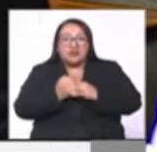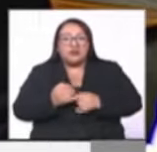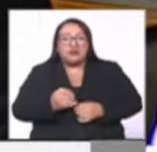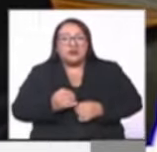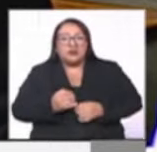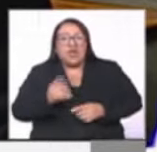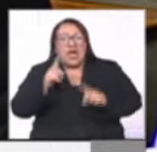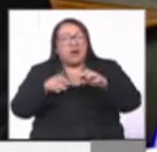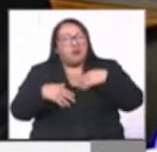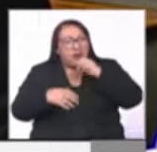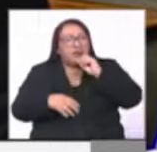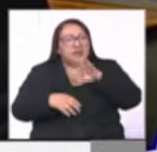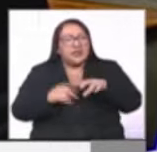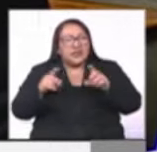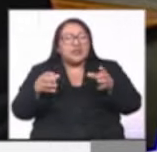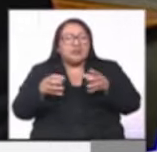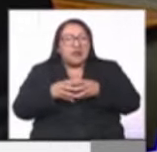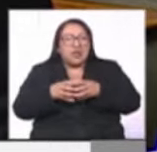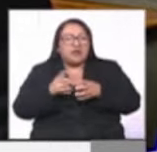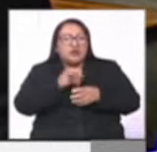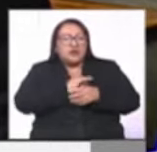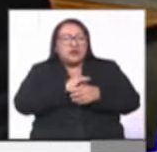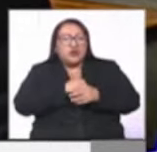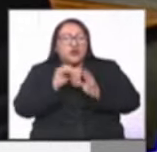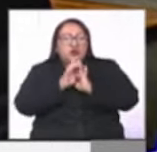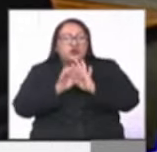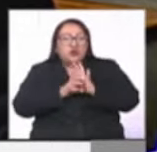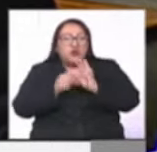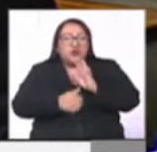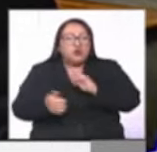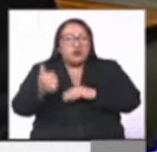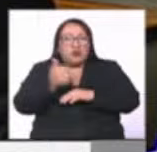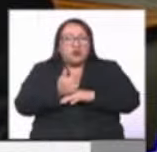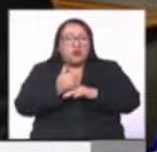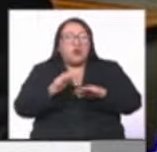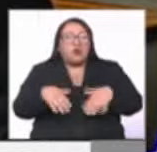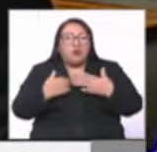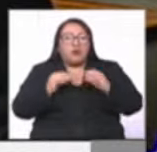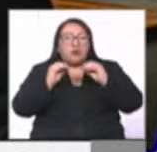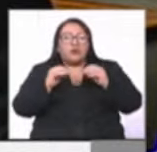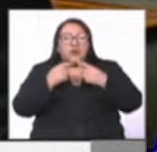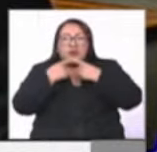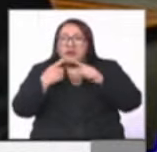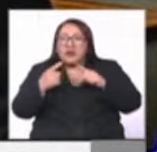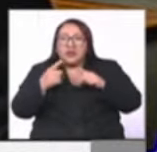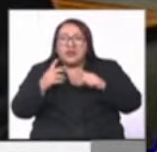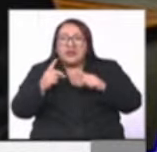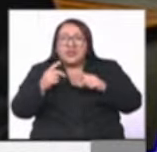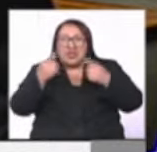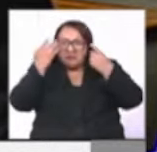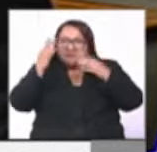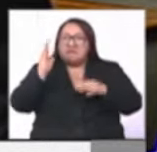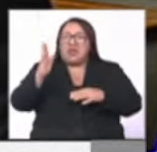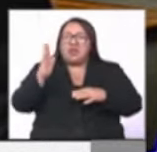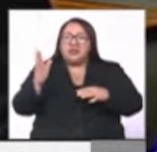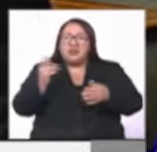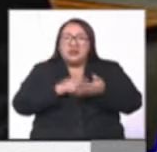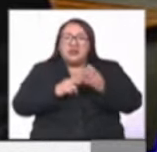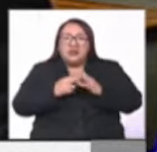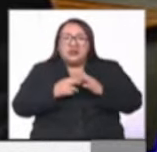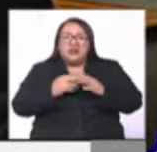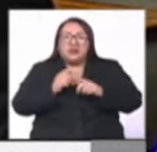alguien puede suponer que este pequeño órgano constitucional autónomo pueda concitar pronunciamientos decididos de exponentes